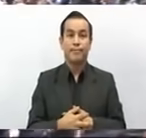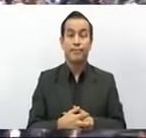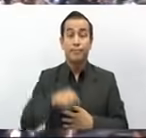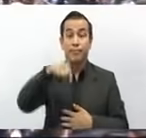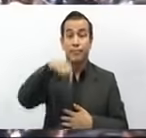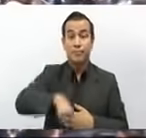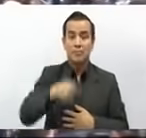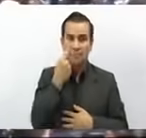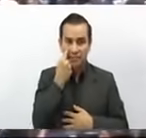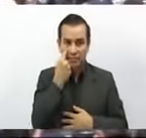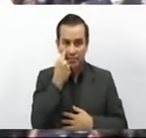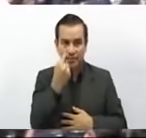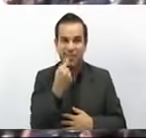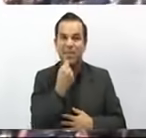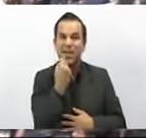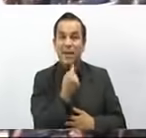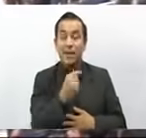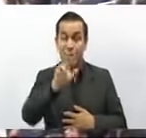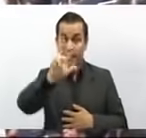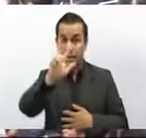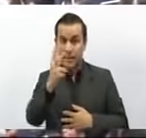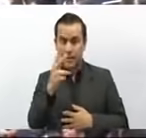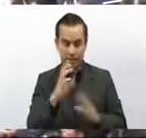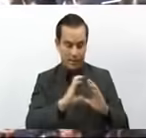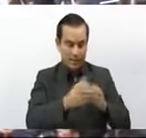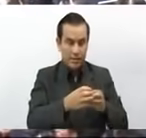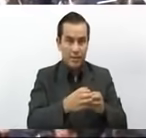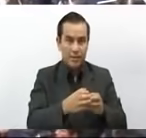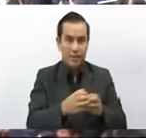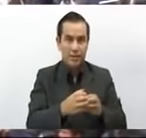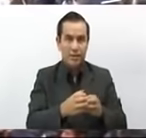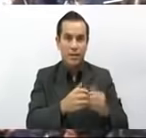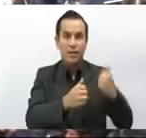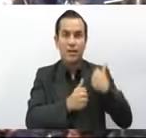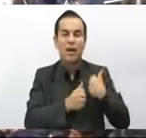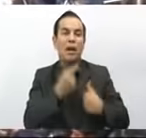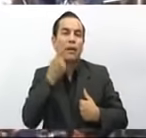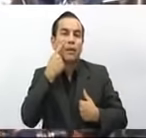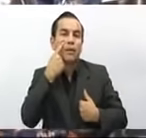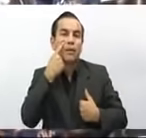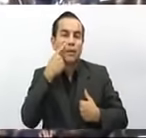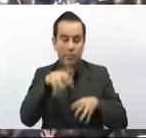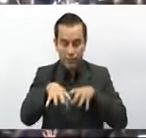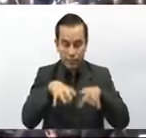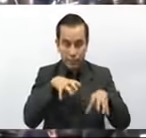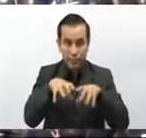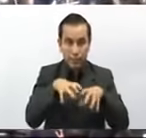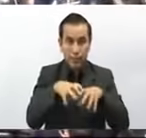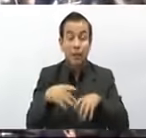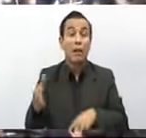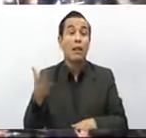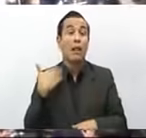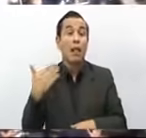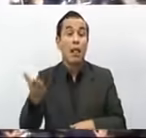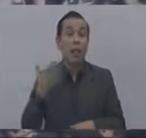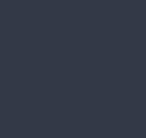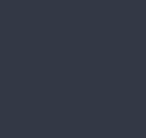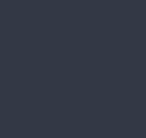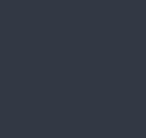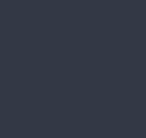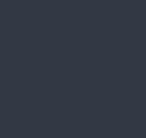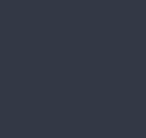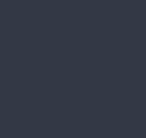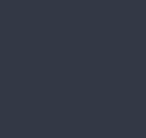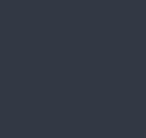Ahora observemos a la tercera brigada de infantería con sede en el departamento de San Miguel, al mando del coronel de